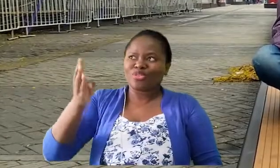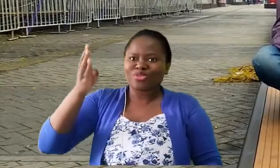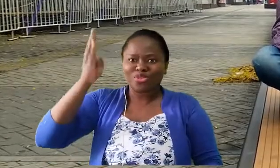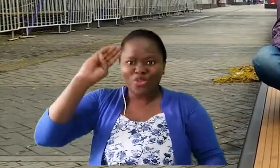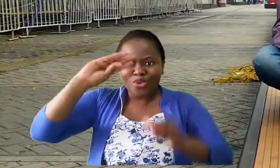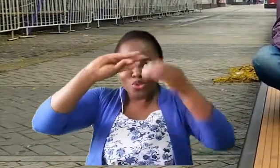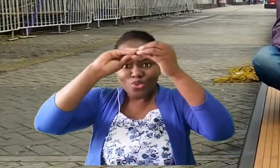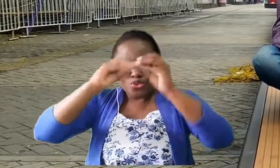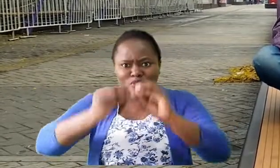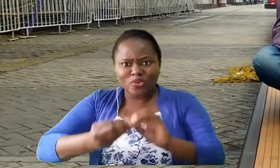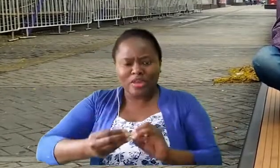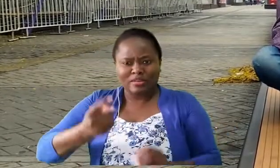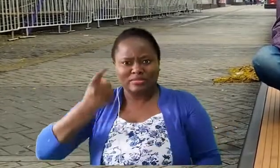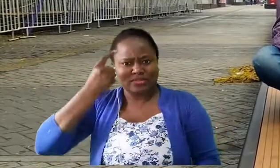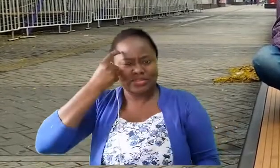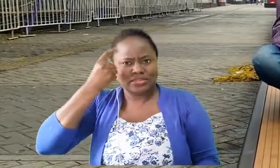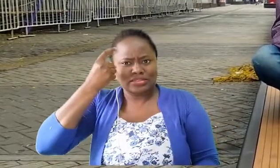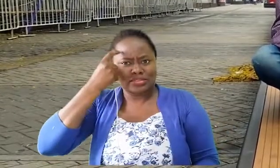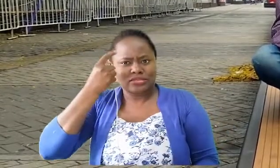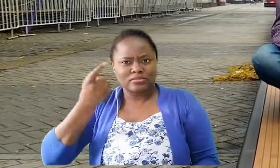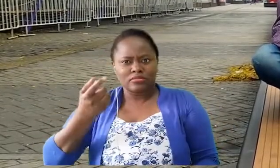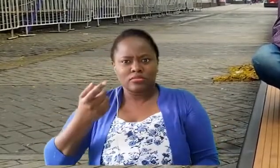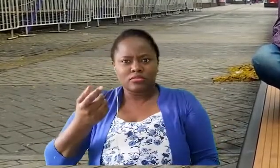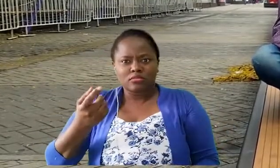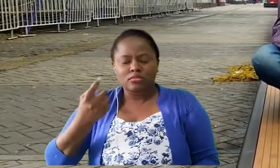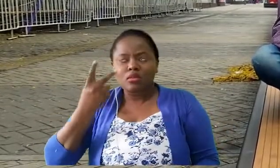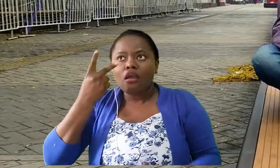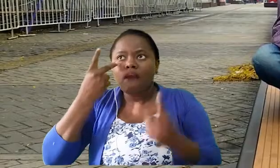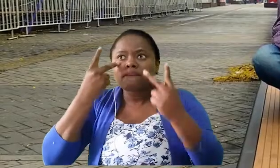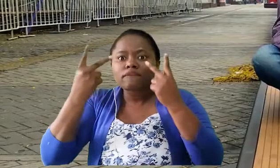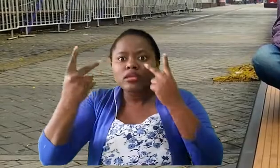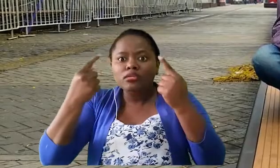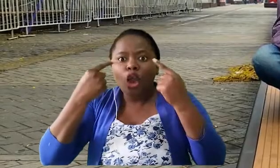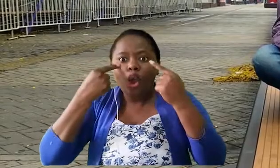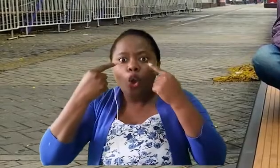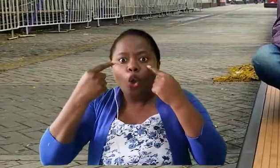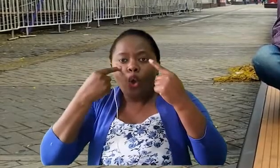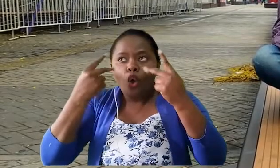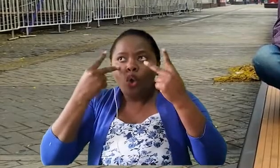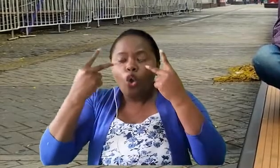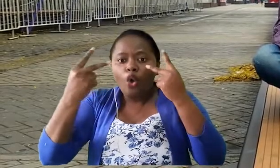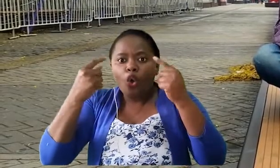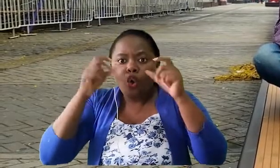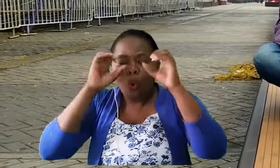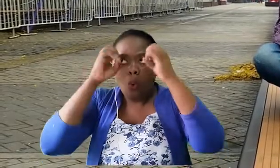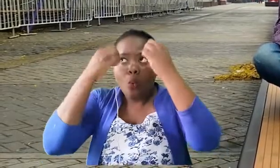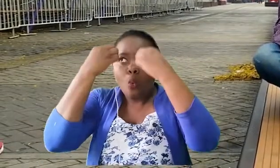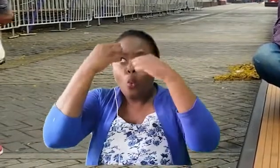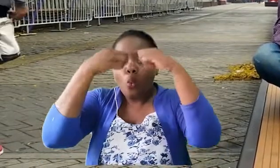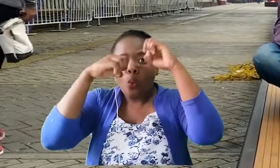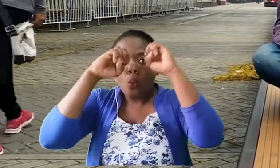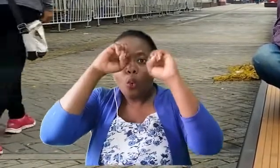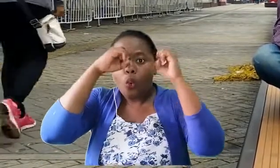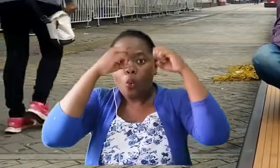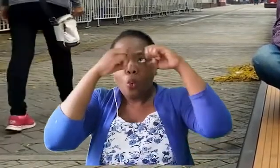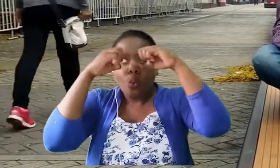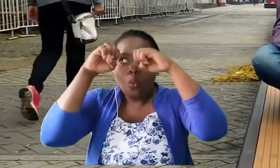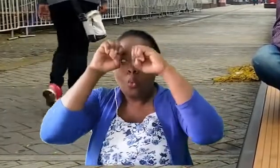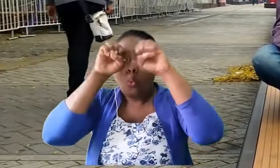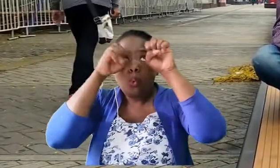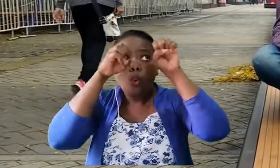la complejidad de la vista humana, la complejidad del ojo, todo lo complejo y todo lo que tiene